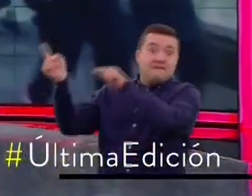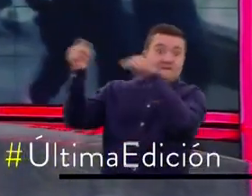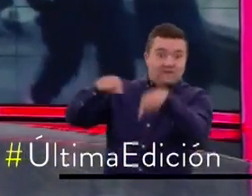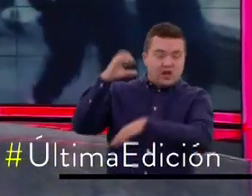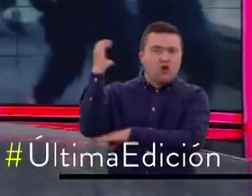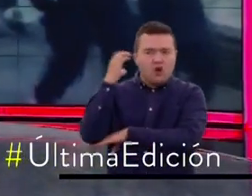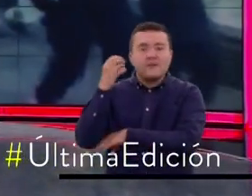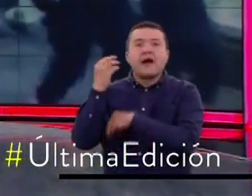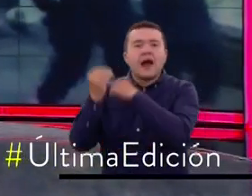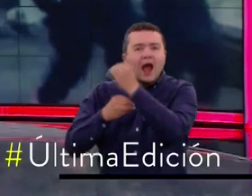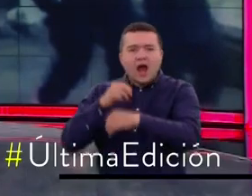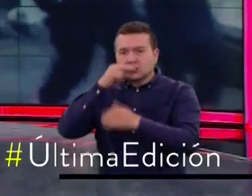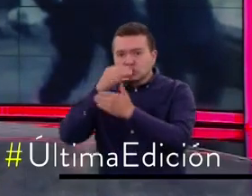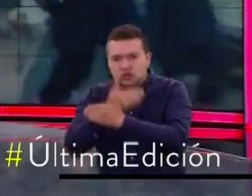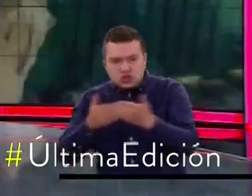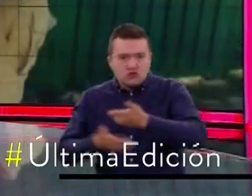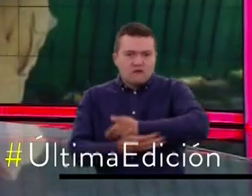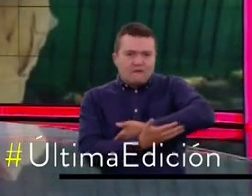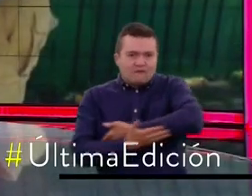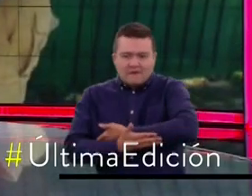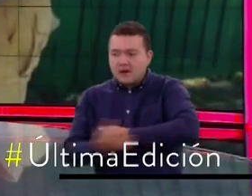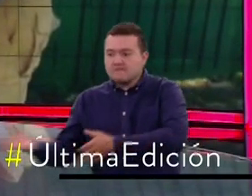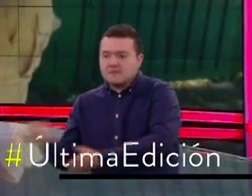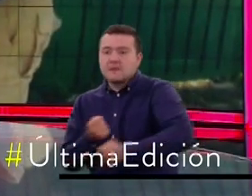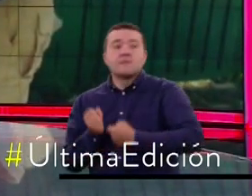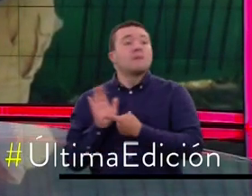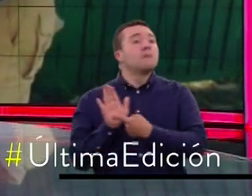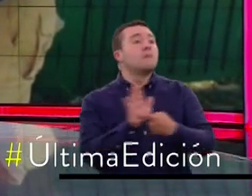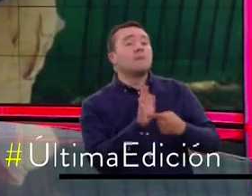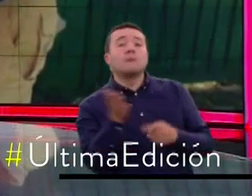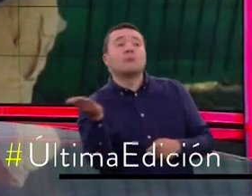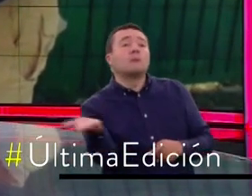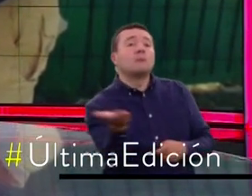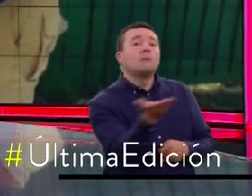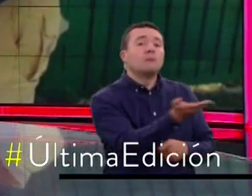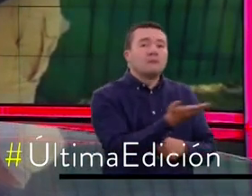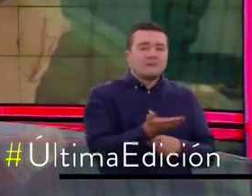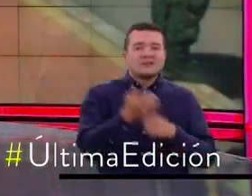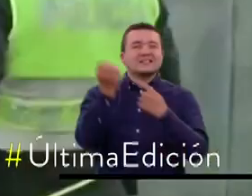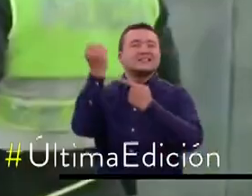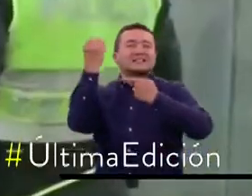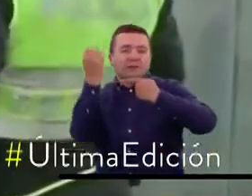los meses de septiembre y octubre se han rescatado 21 bebés de las calles de la ciudad.